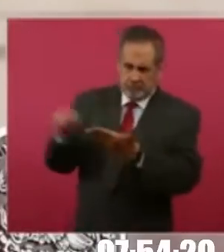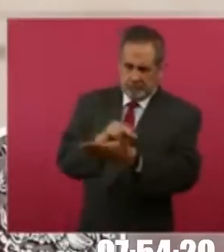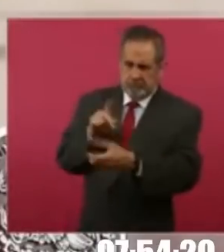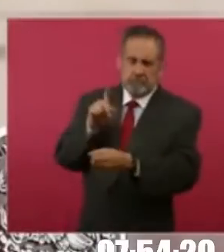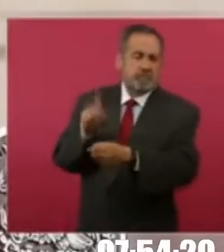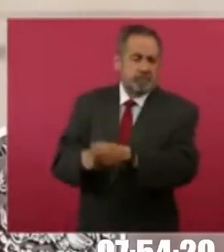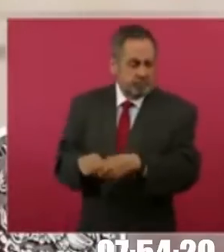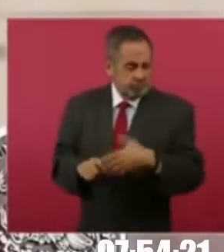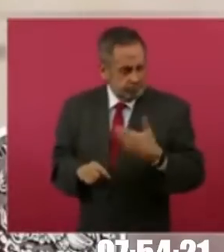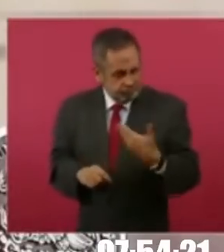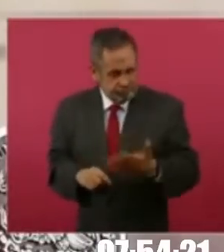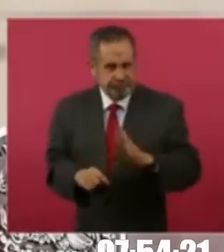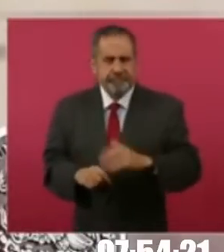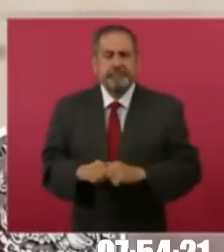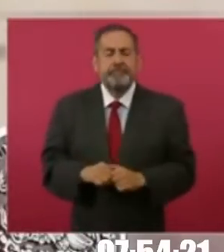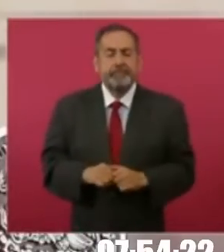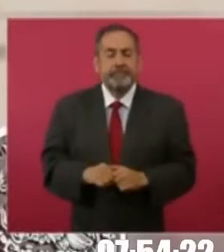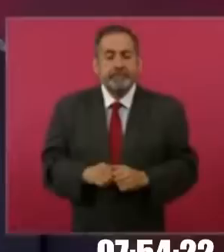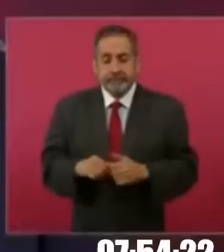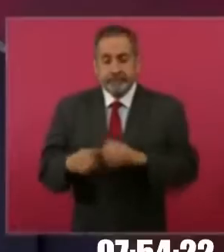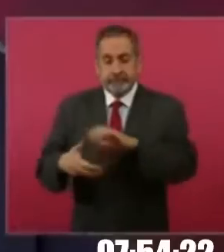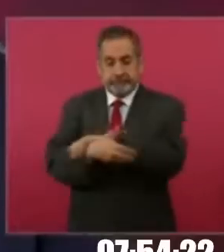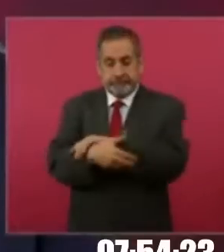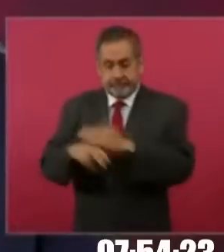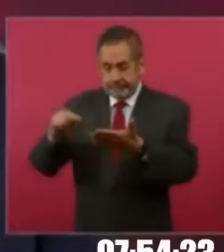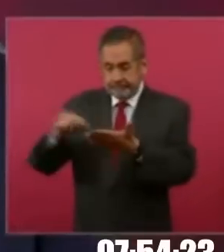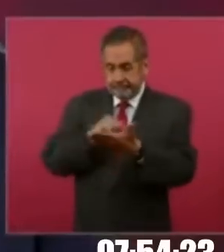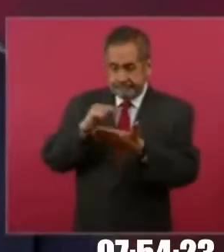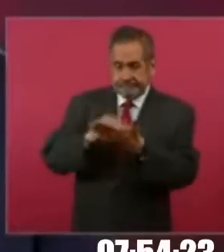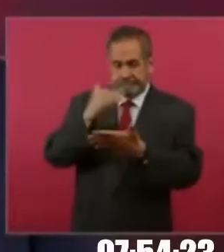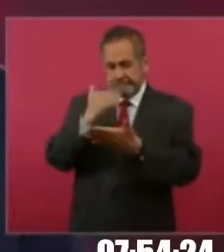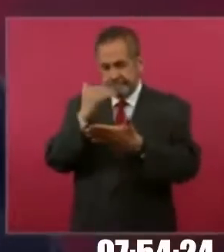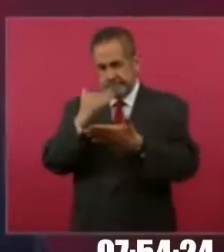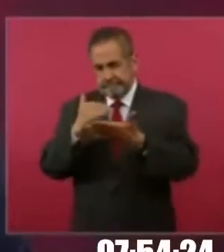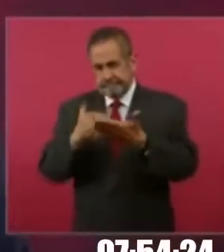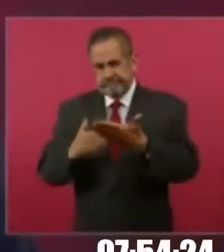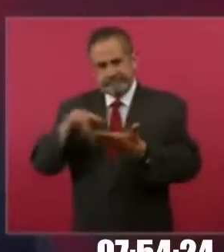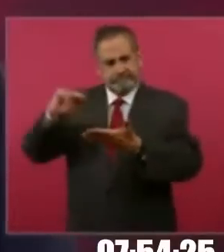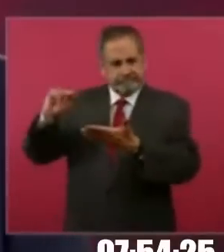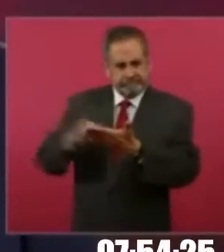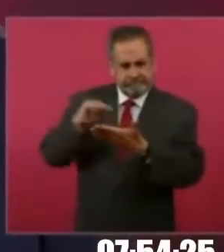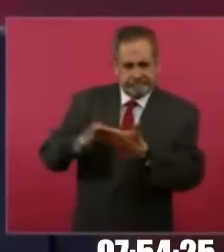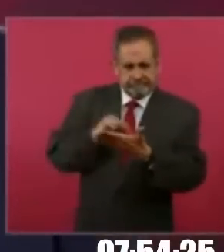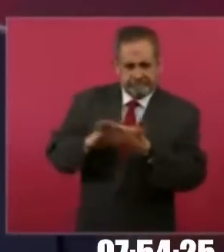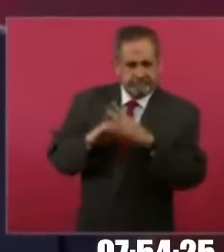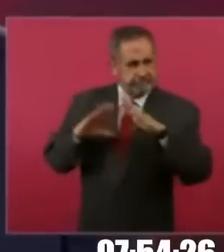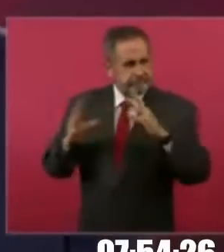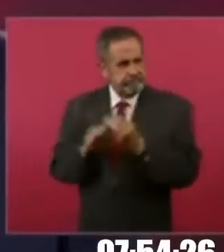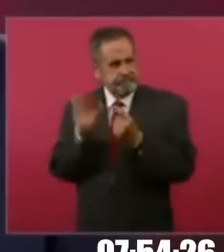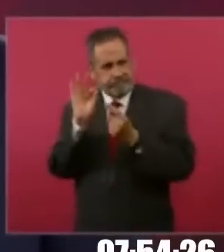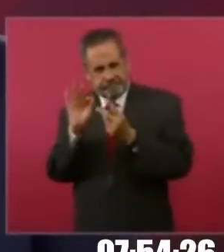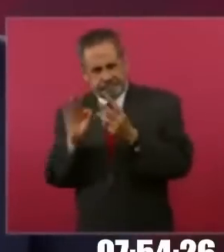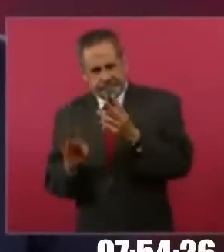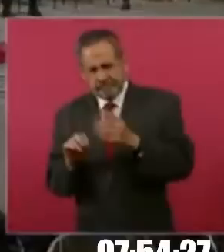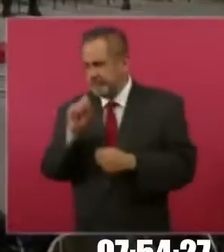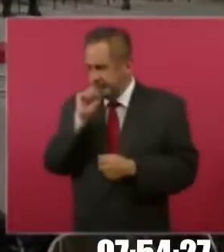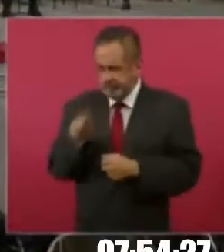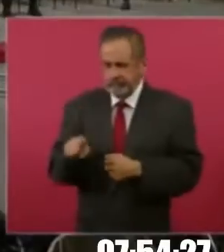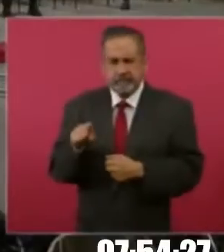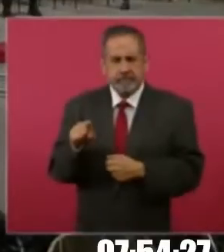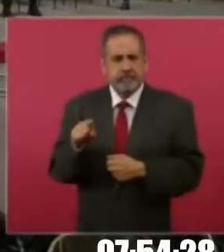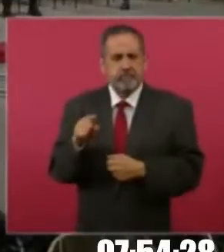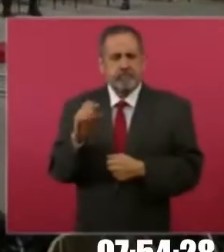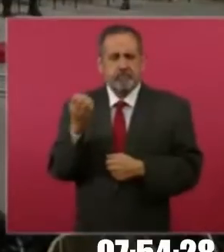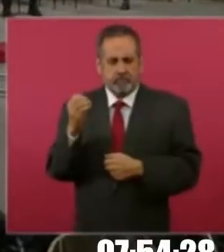y el convenio de acciones concretas en octubre del mismo año